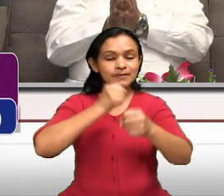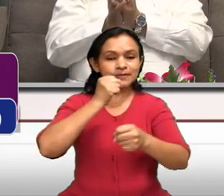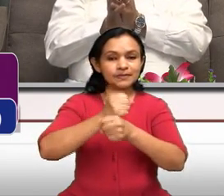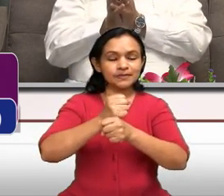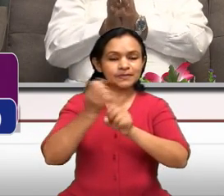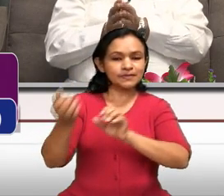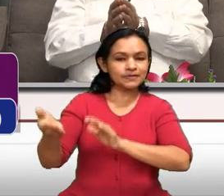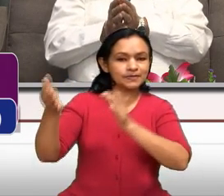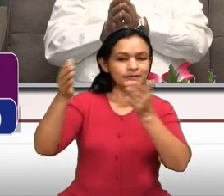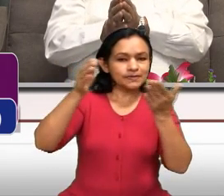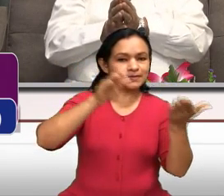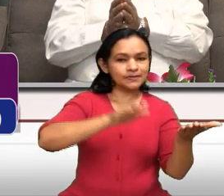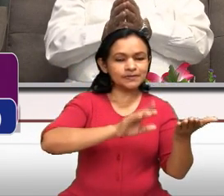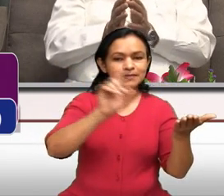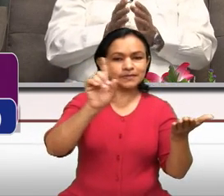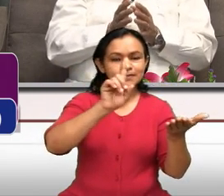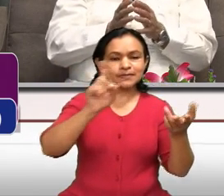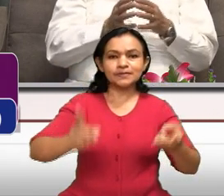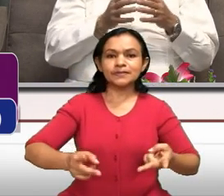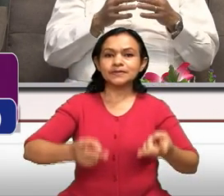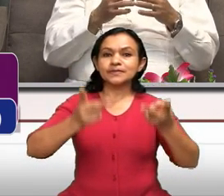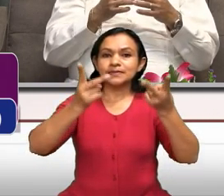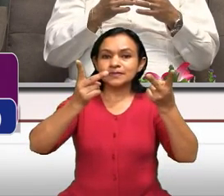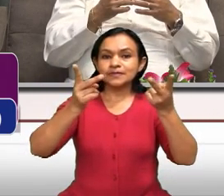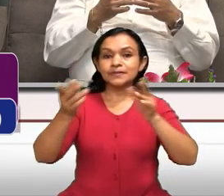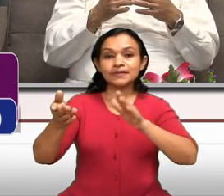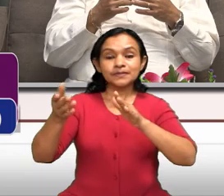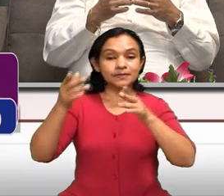a la inmortalidad. Ese Sandino